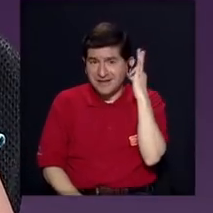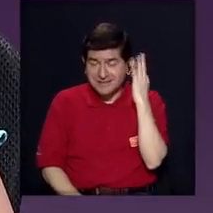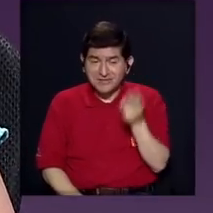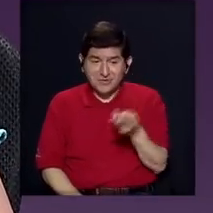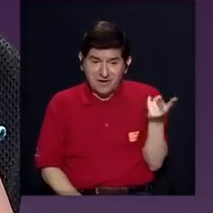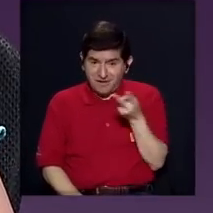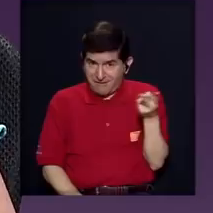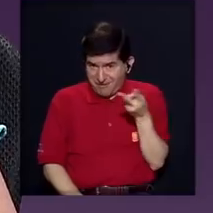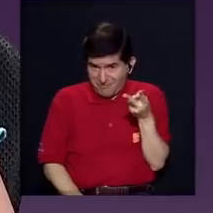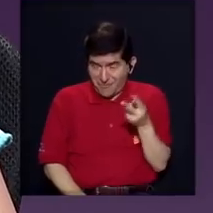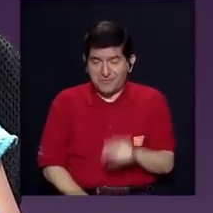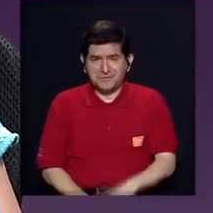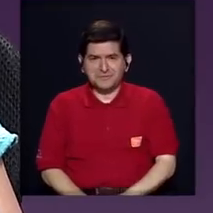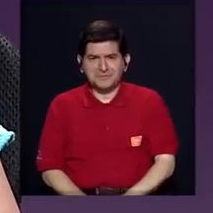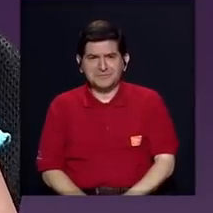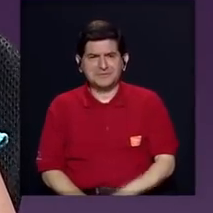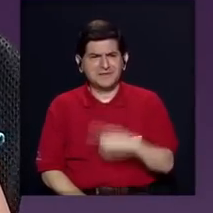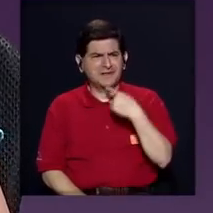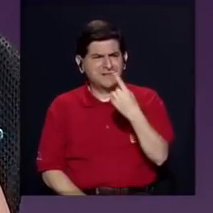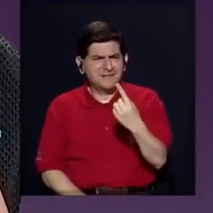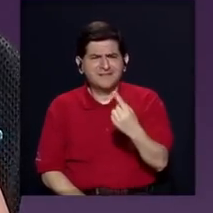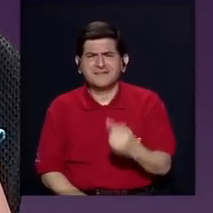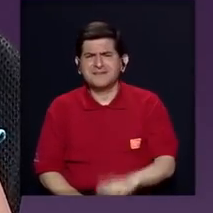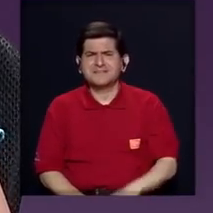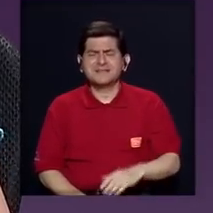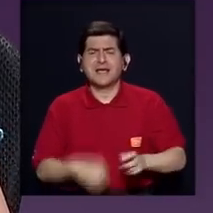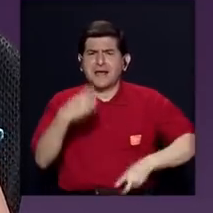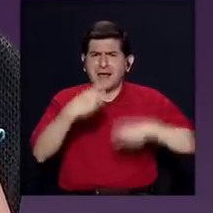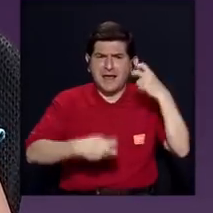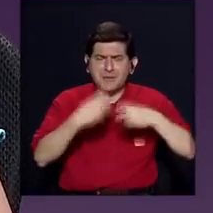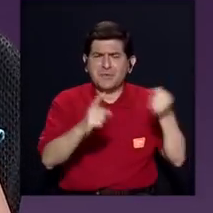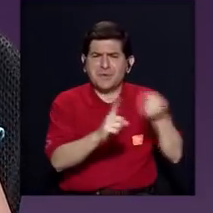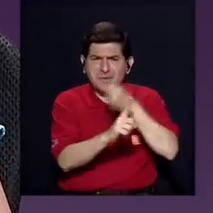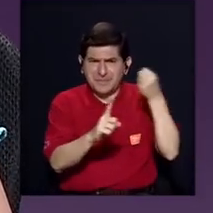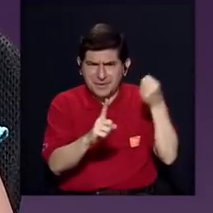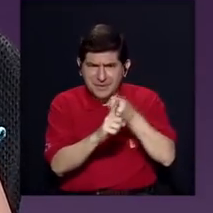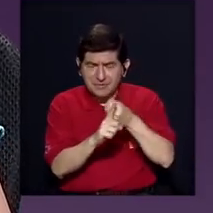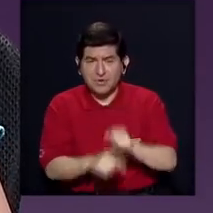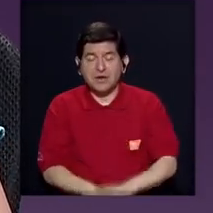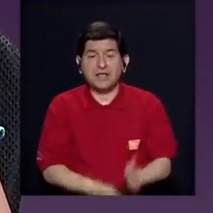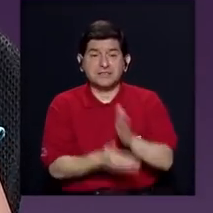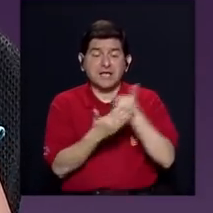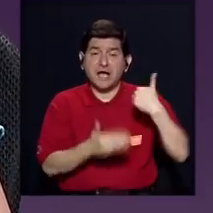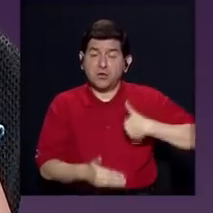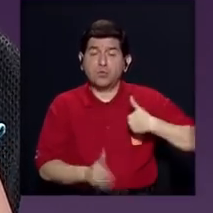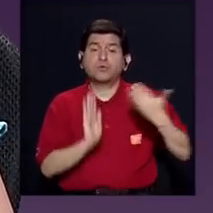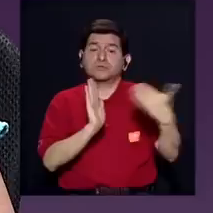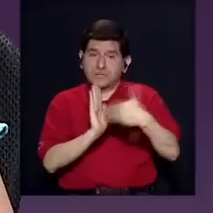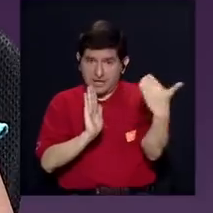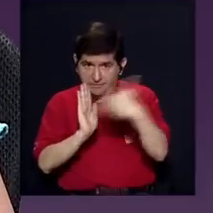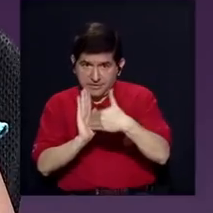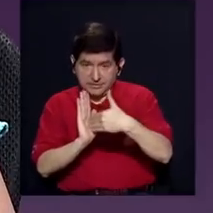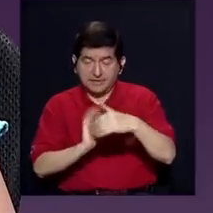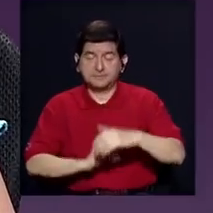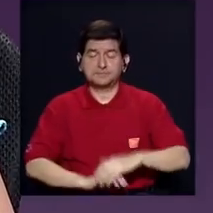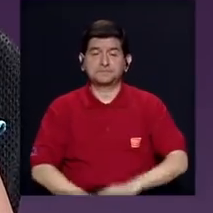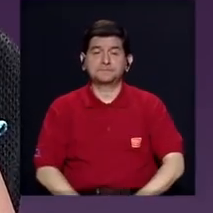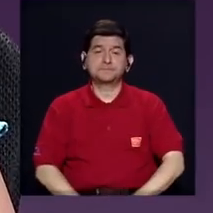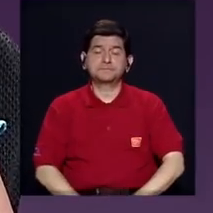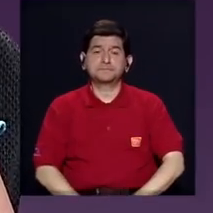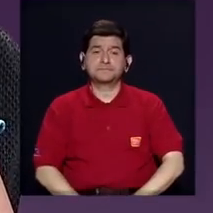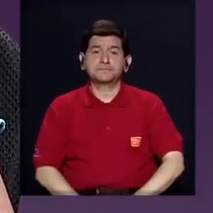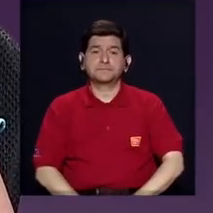también pues pone sobre el tapete el problema de la violencia que algunos hombres sufren claro y pues